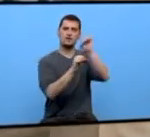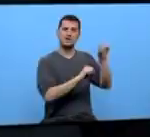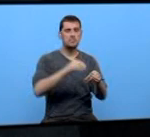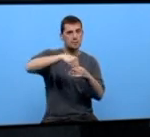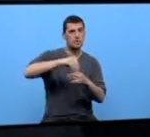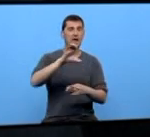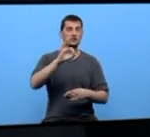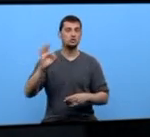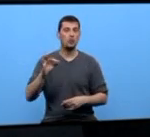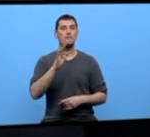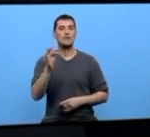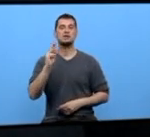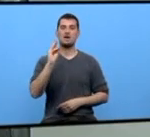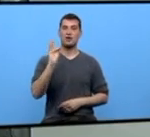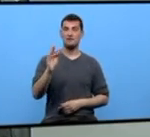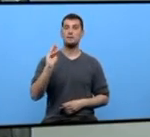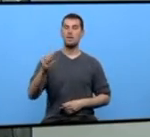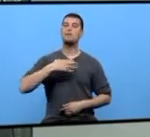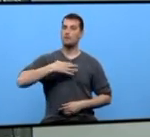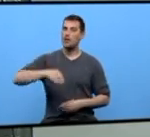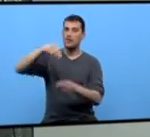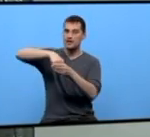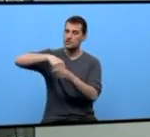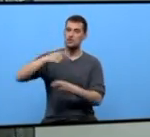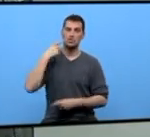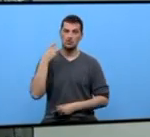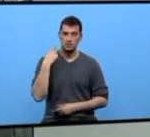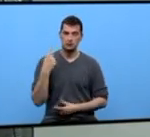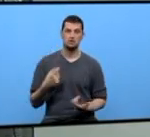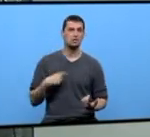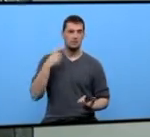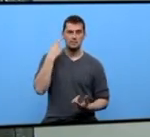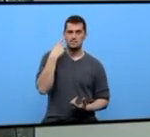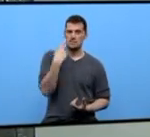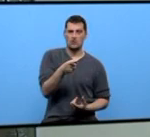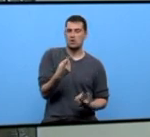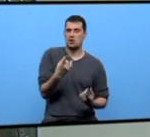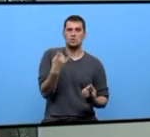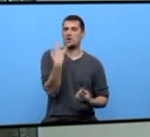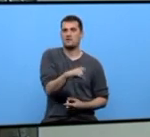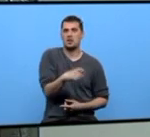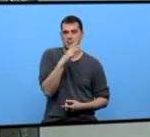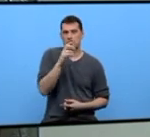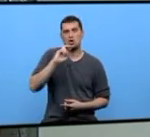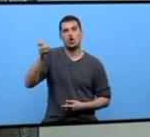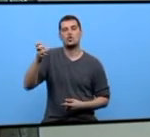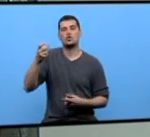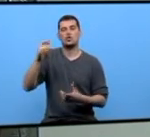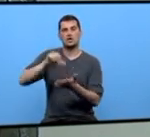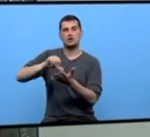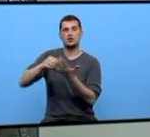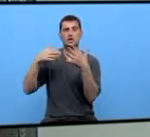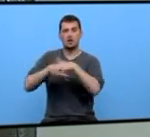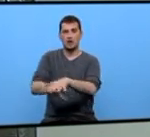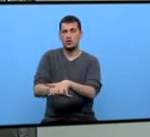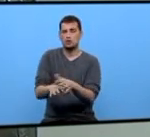formacións tal e como existía ata agora. Eu non o vexo necesario porque xa hai outro centro integrado. E todo o que faigamos nese centro